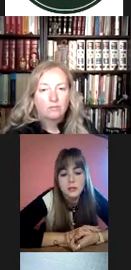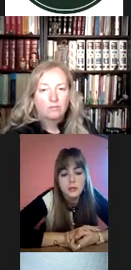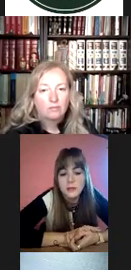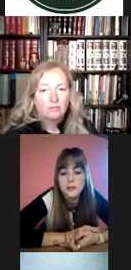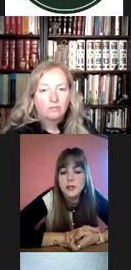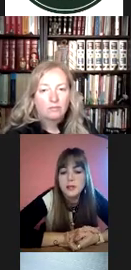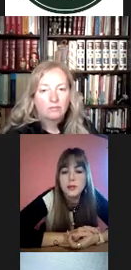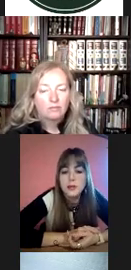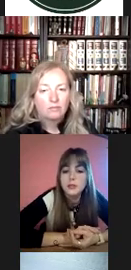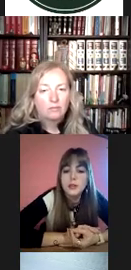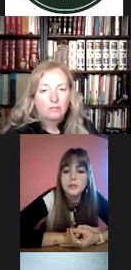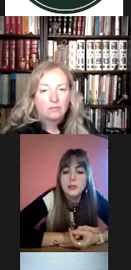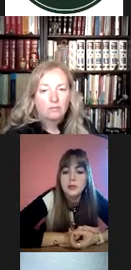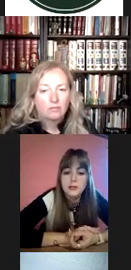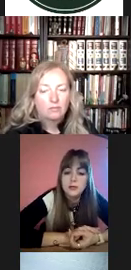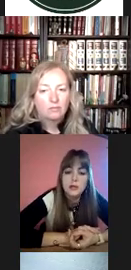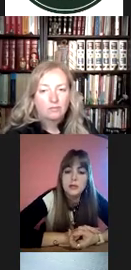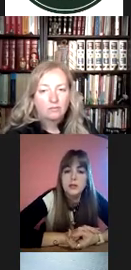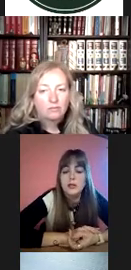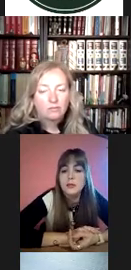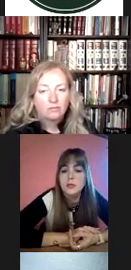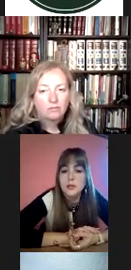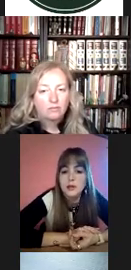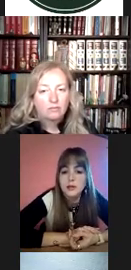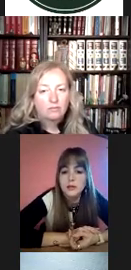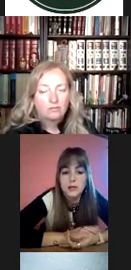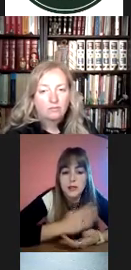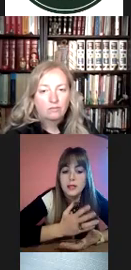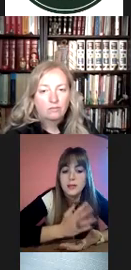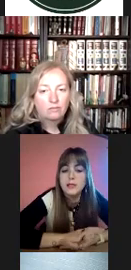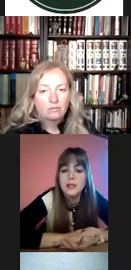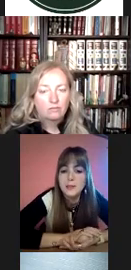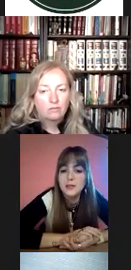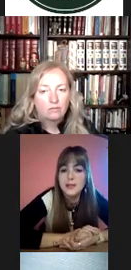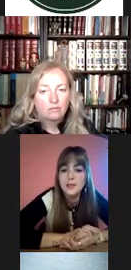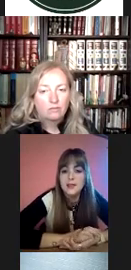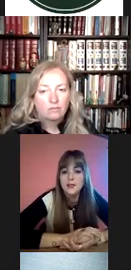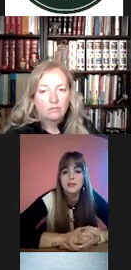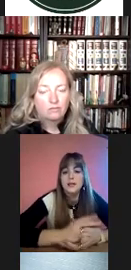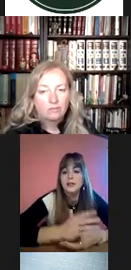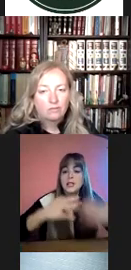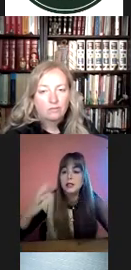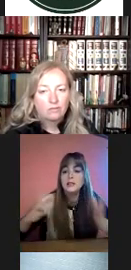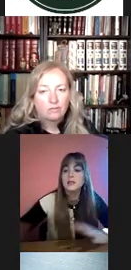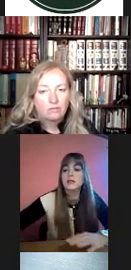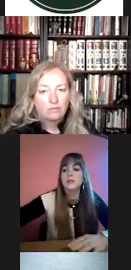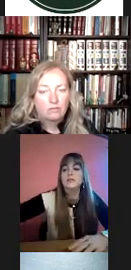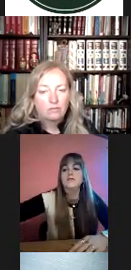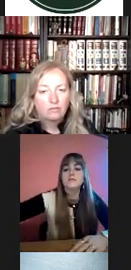Y bueno, informarse, preguntar, difundir lo que decimos siempre, ¿no? Hacer, básicamente, dar